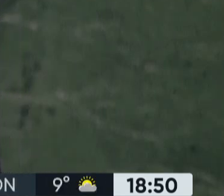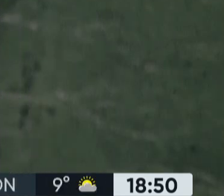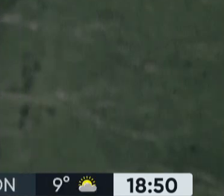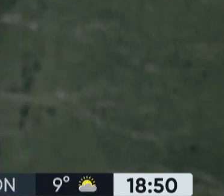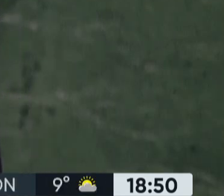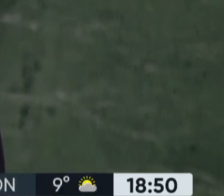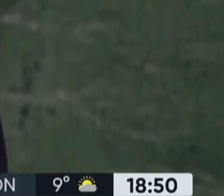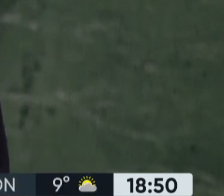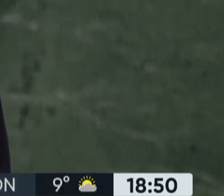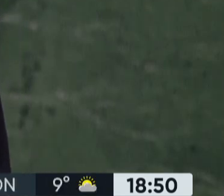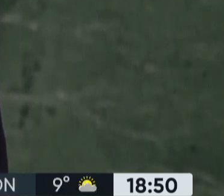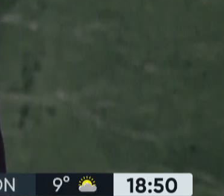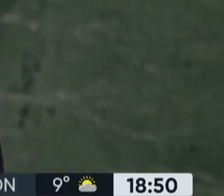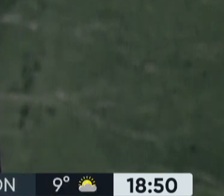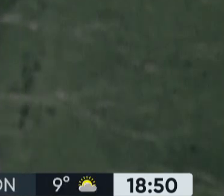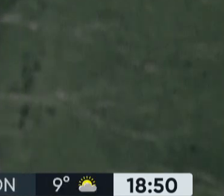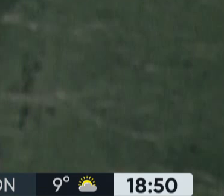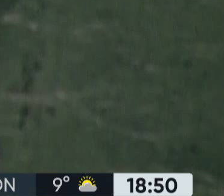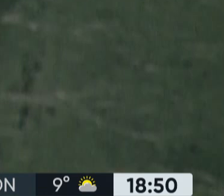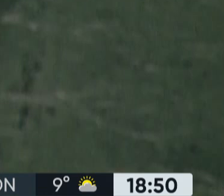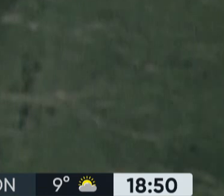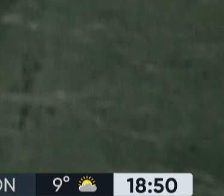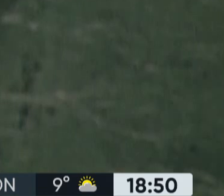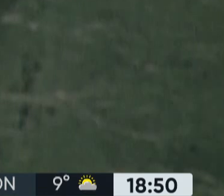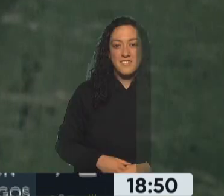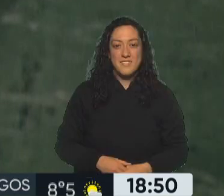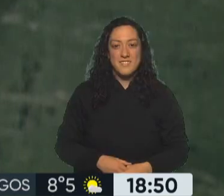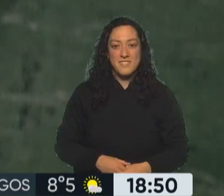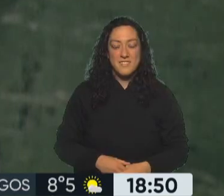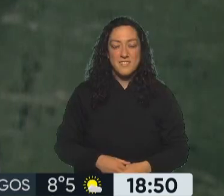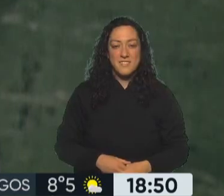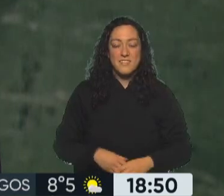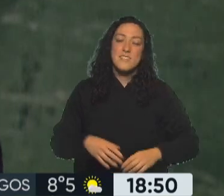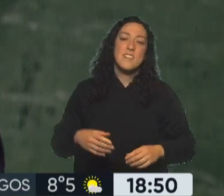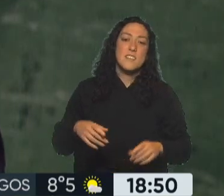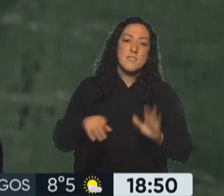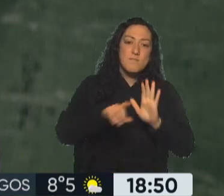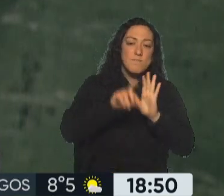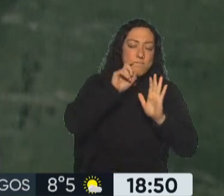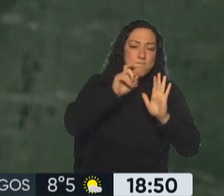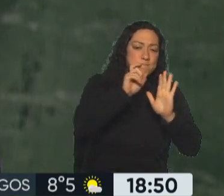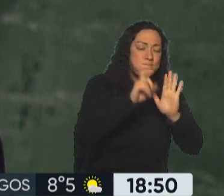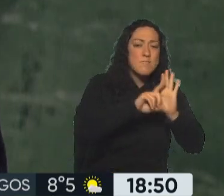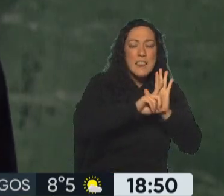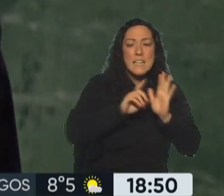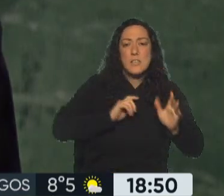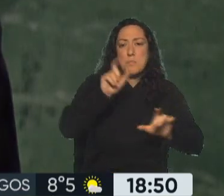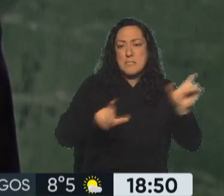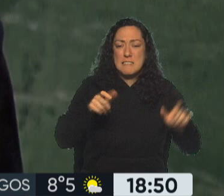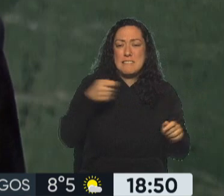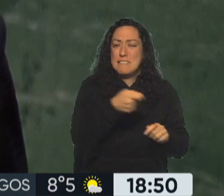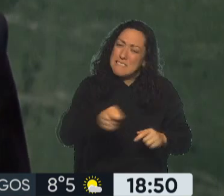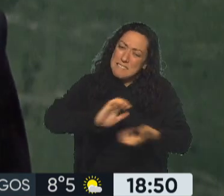dolor se repita. Frente a esos delitos de lesa humanidad, nuestra salida no fue la